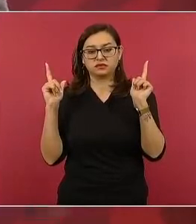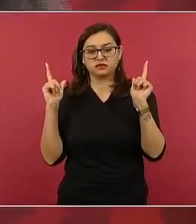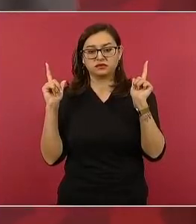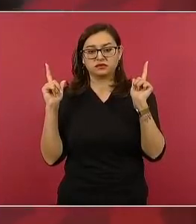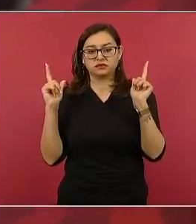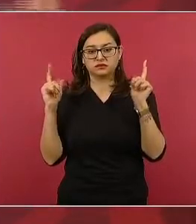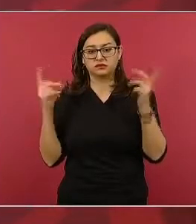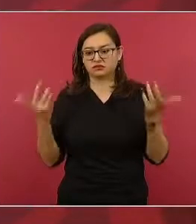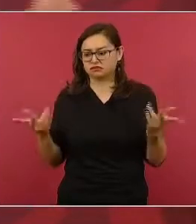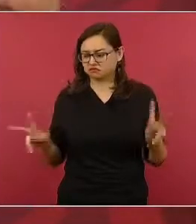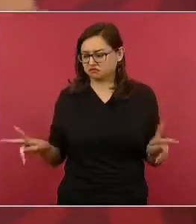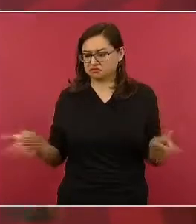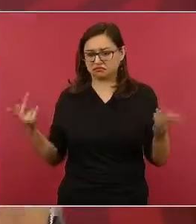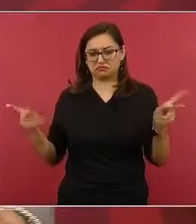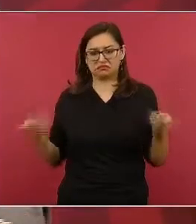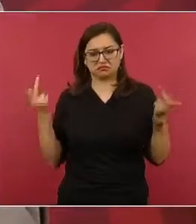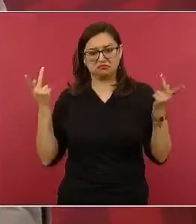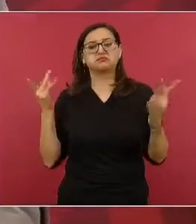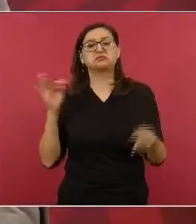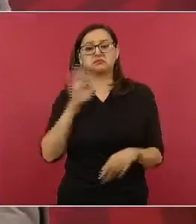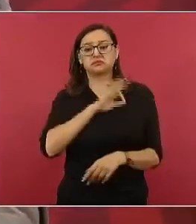y los puso al mercado